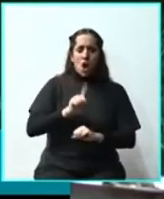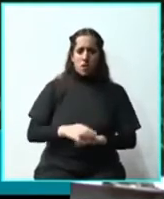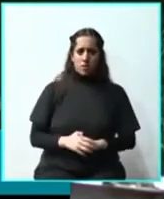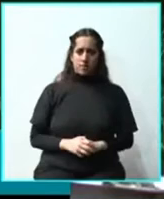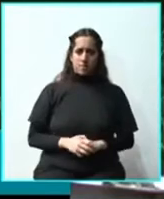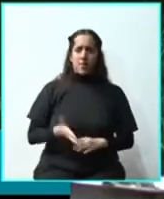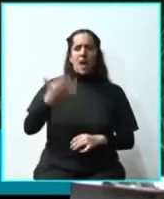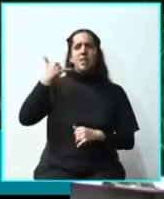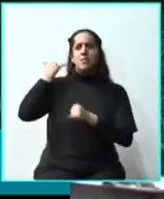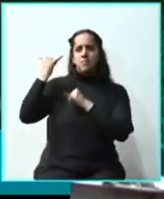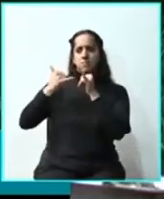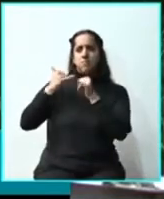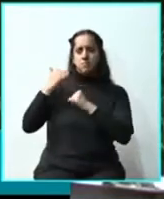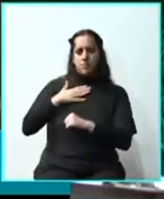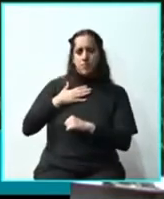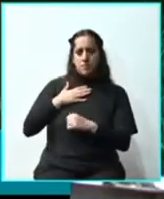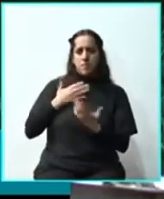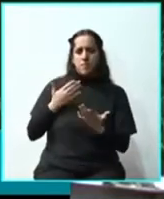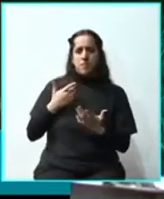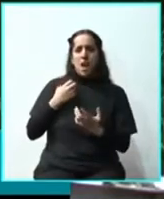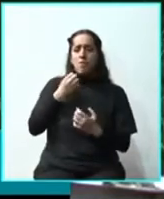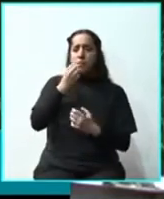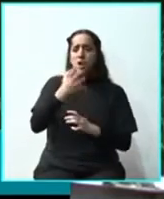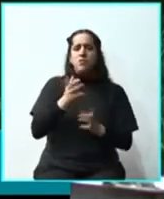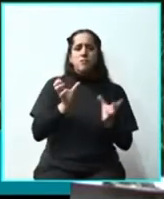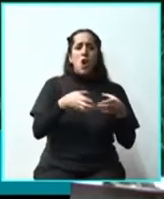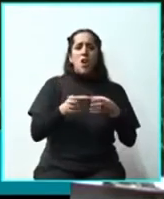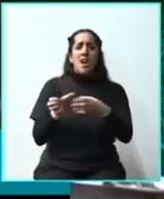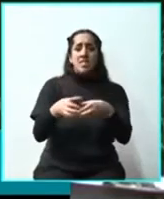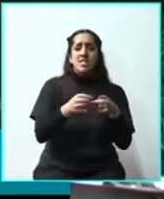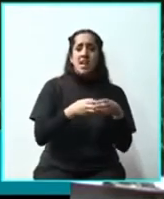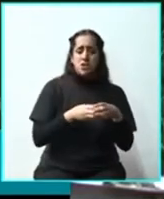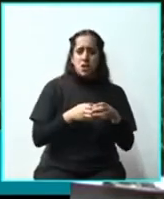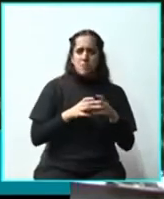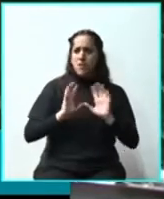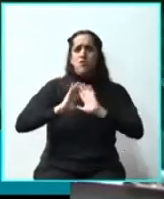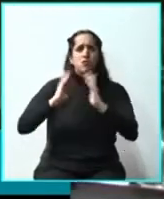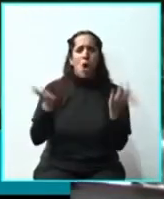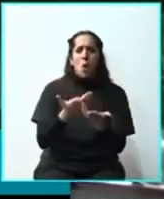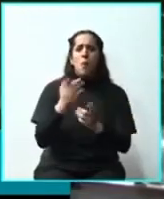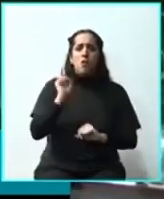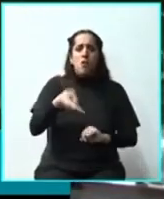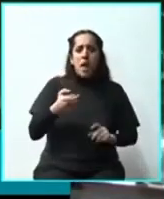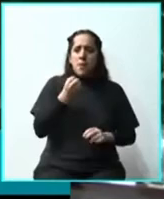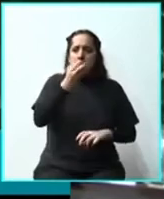Como decía, lo que denuncian las organizaciones y se ha denunciado en todo el mundo, miren